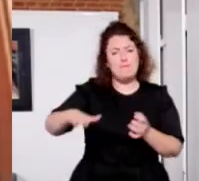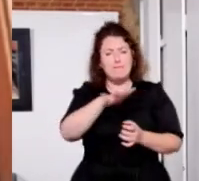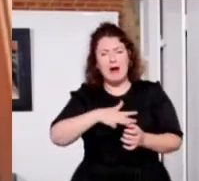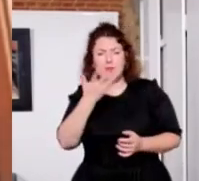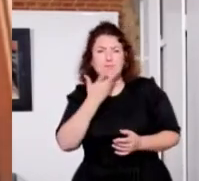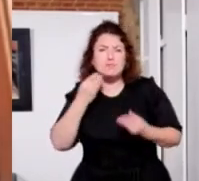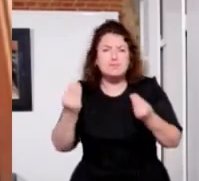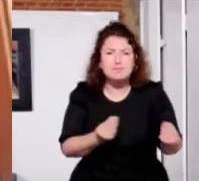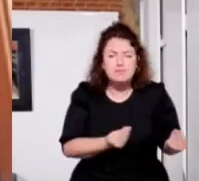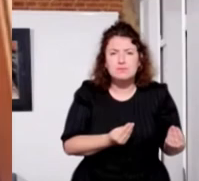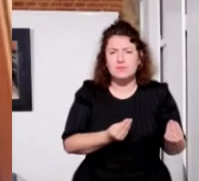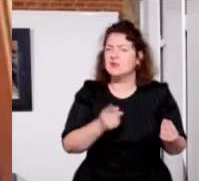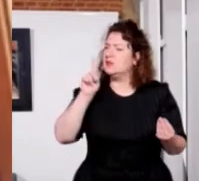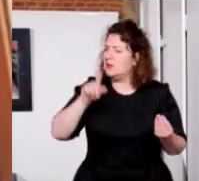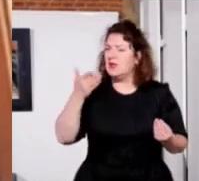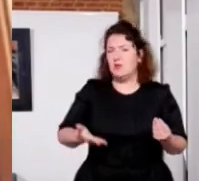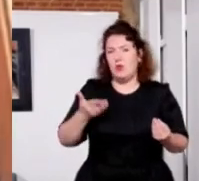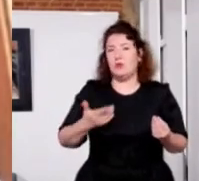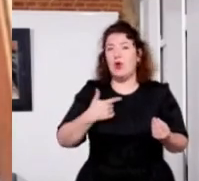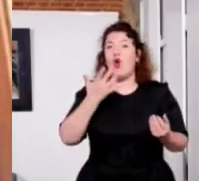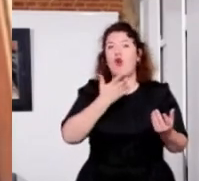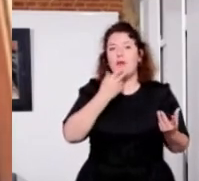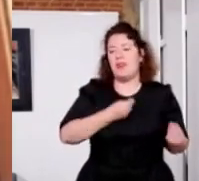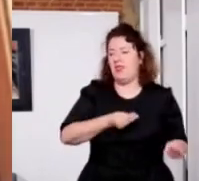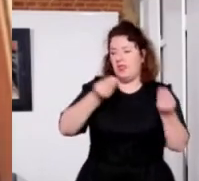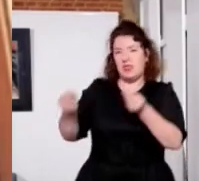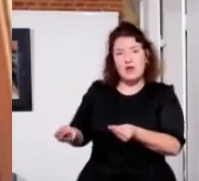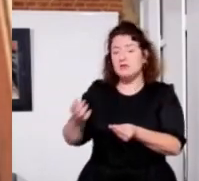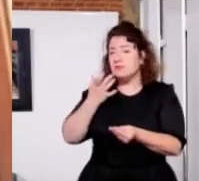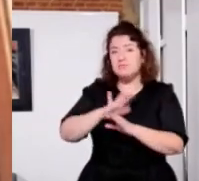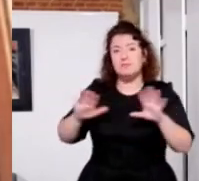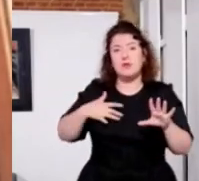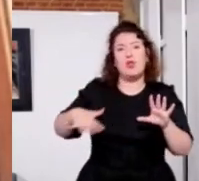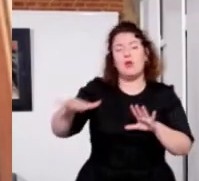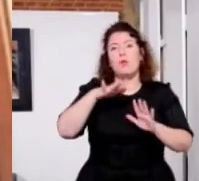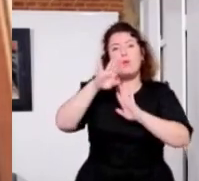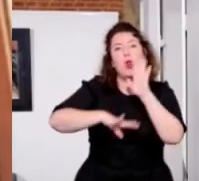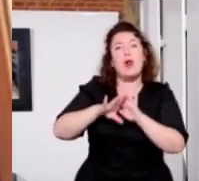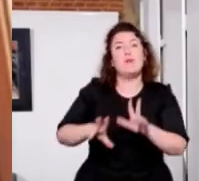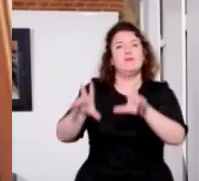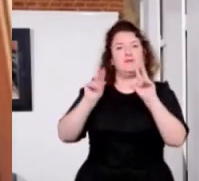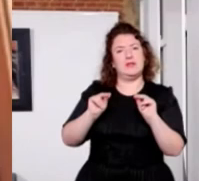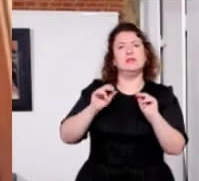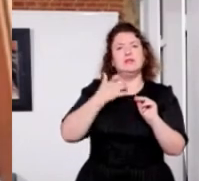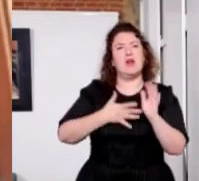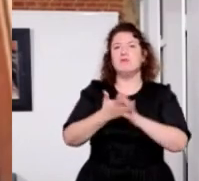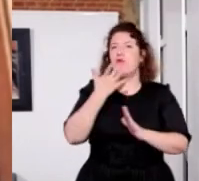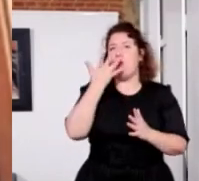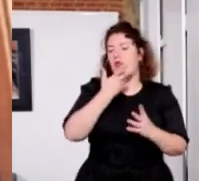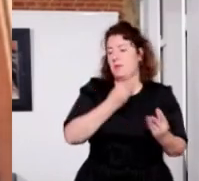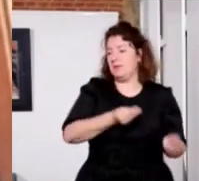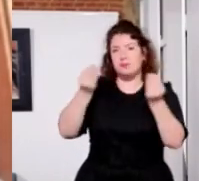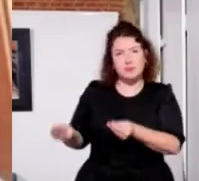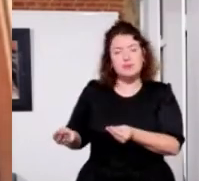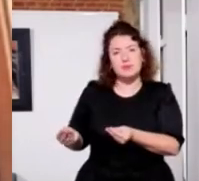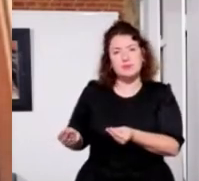importante es que haya transferencia de conocimiento, de cuando habéis abandonado un barrio y un programa, haya transferencia de conocimiento. ¿Qué nos